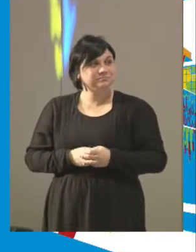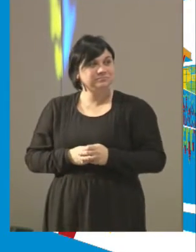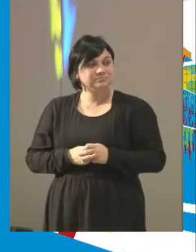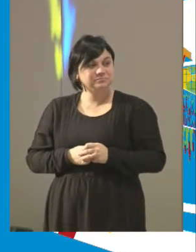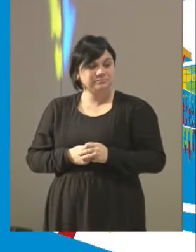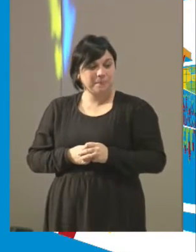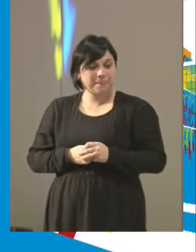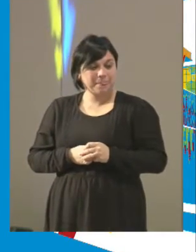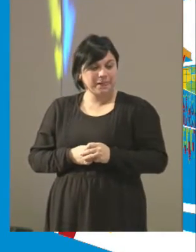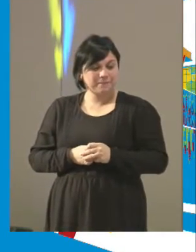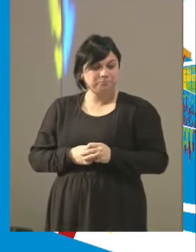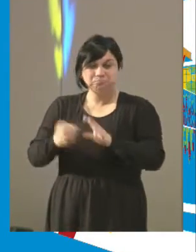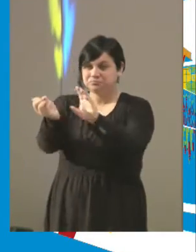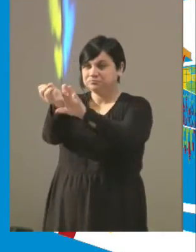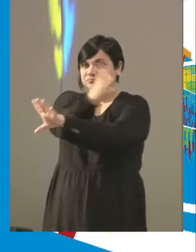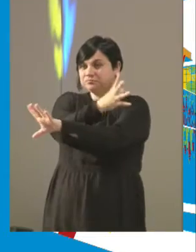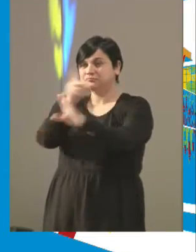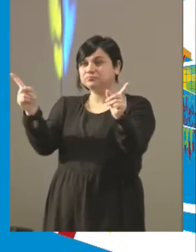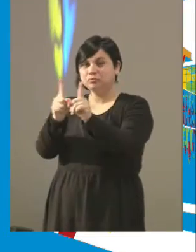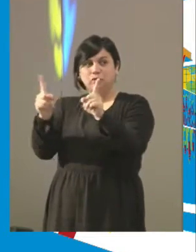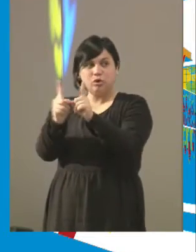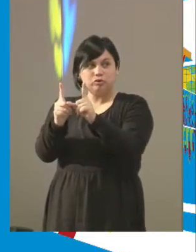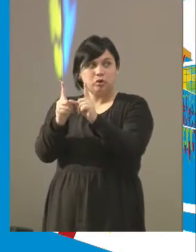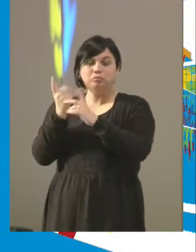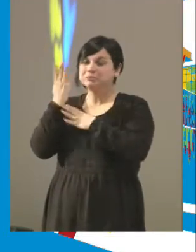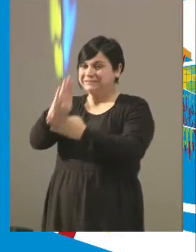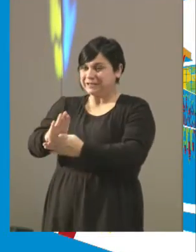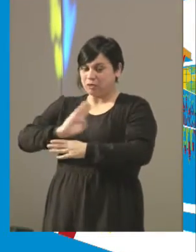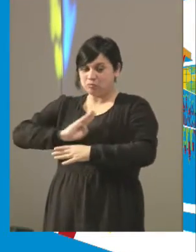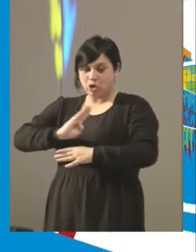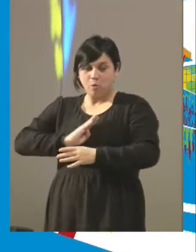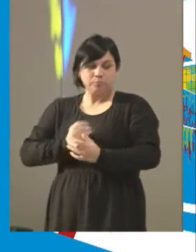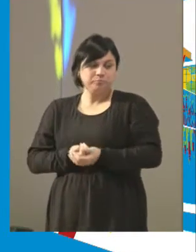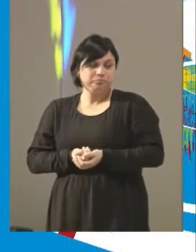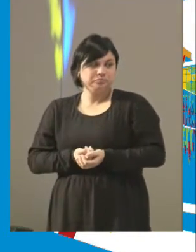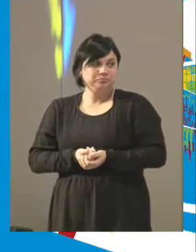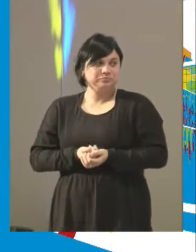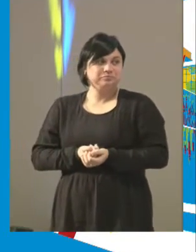y voy a proyectar brevemente la presentación que tengo.